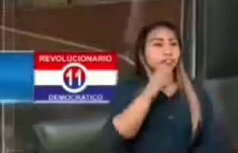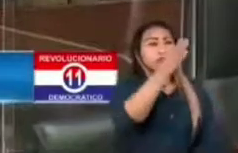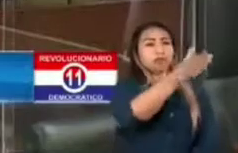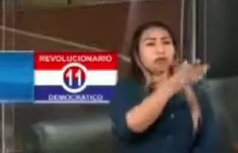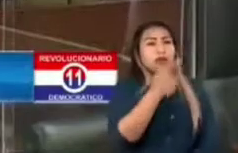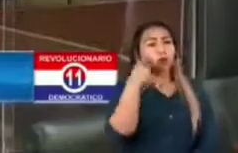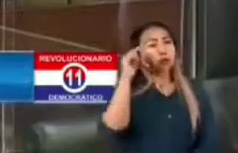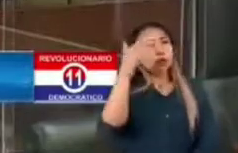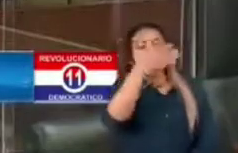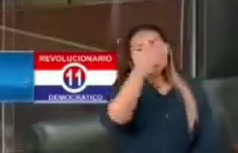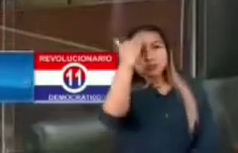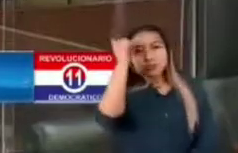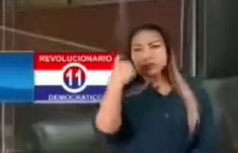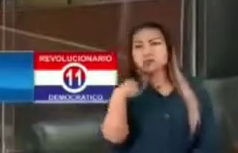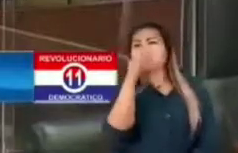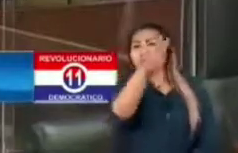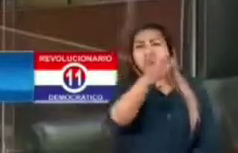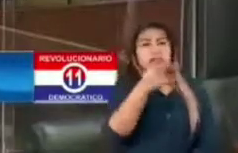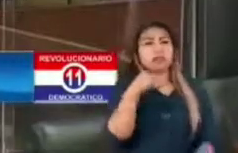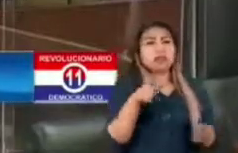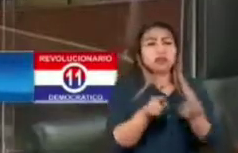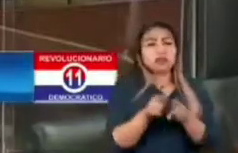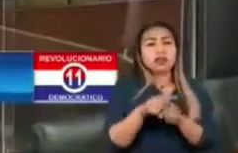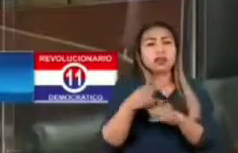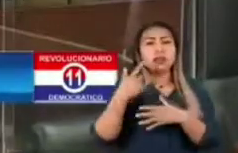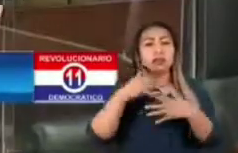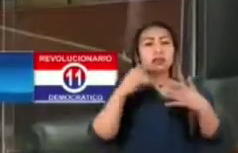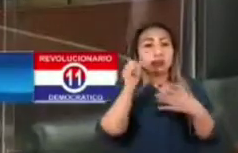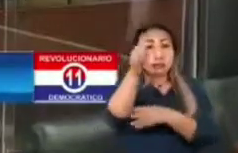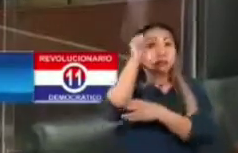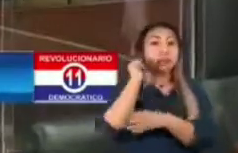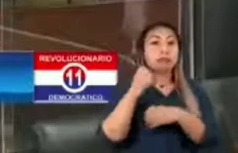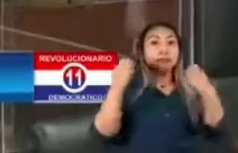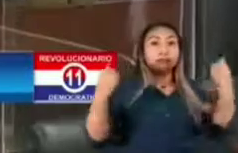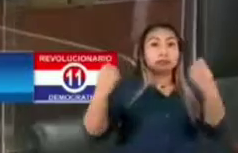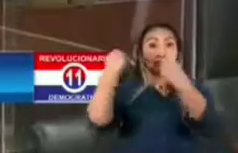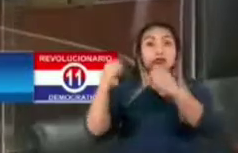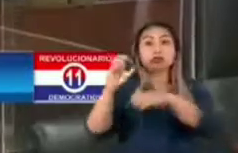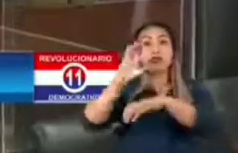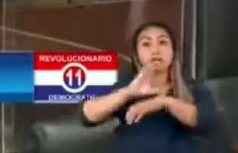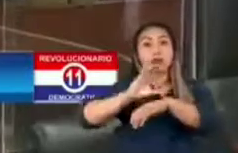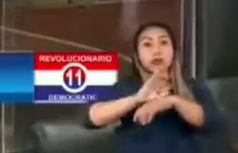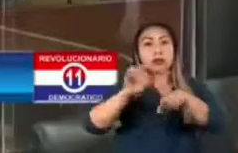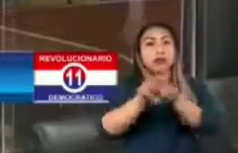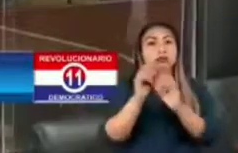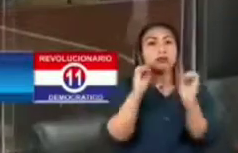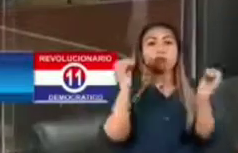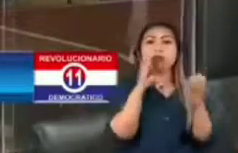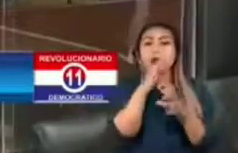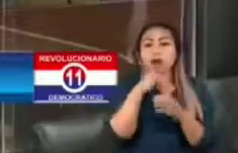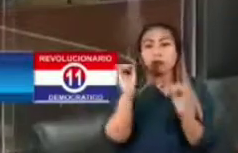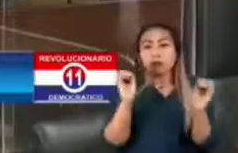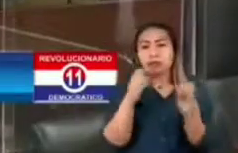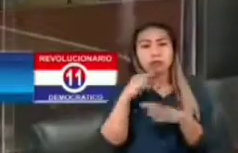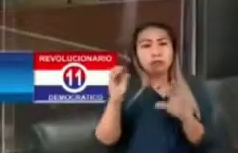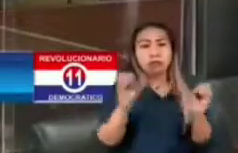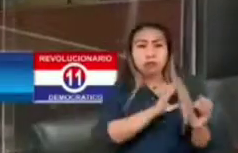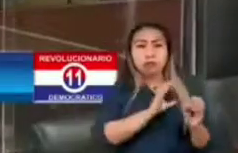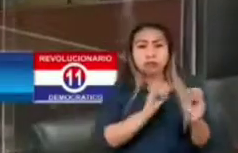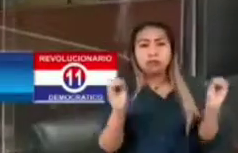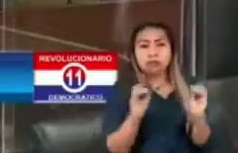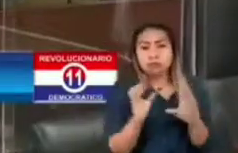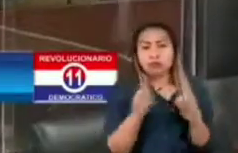antimotines y paralizar en el interior de la república a nosotros los negros los congos los